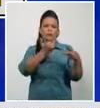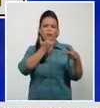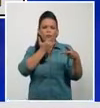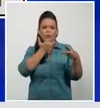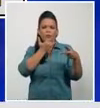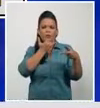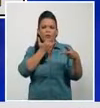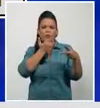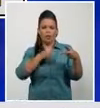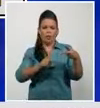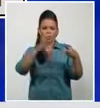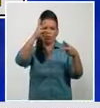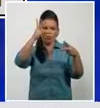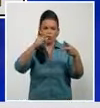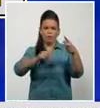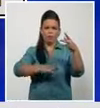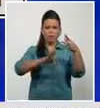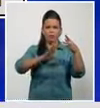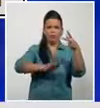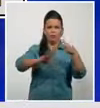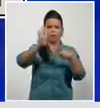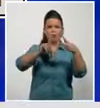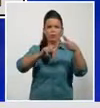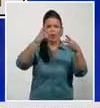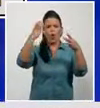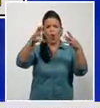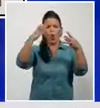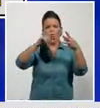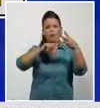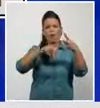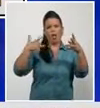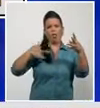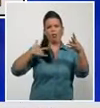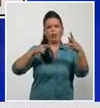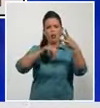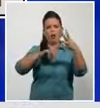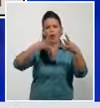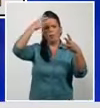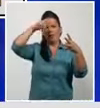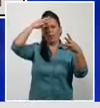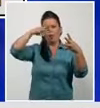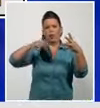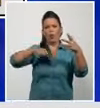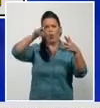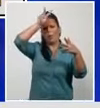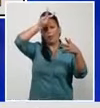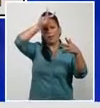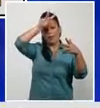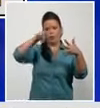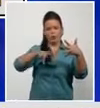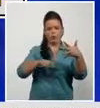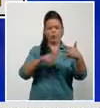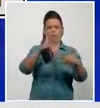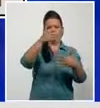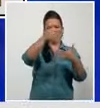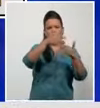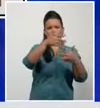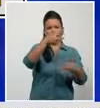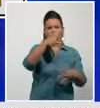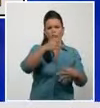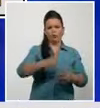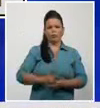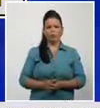Unidos, Colombia, Argentina, México, Perú, y de los países de la región de las Américas con